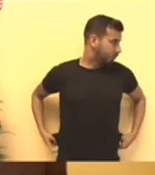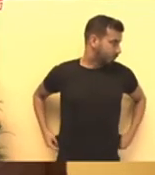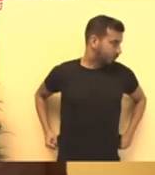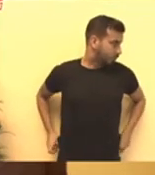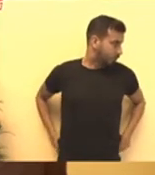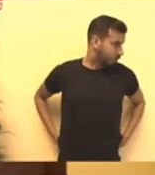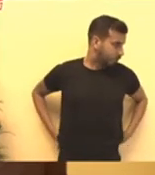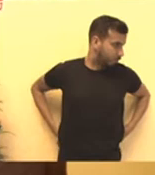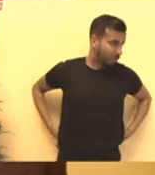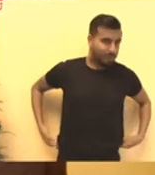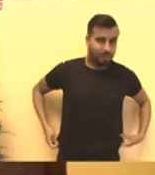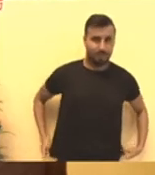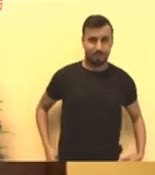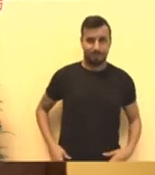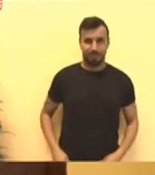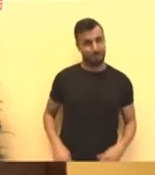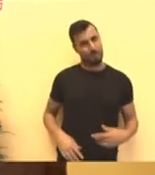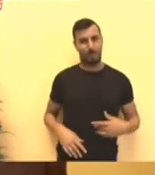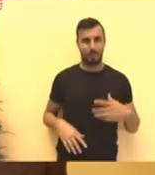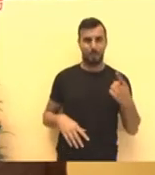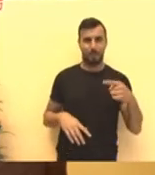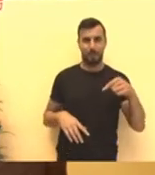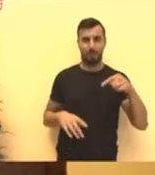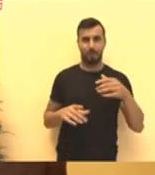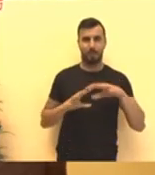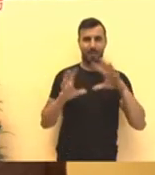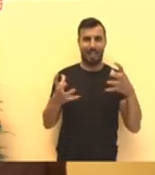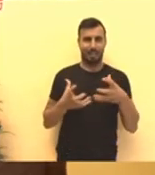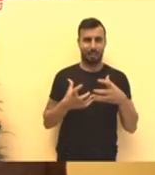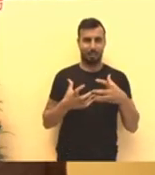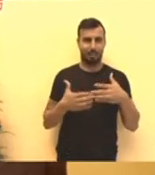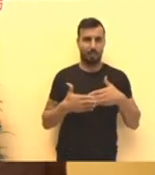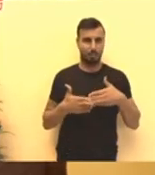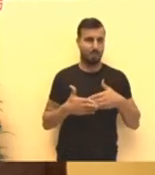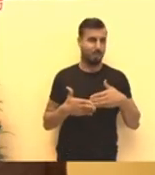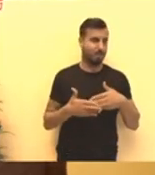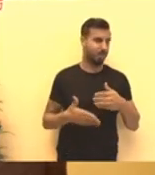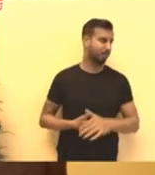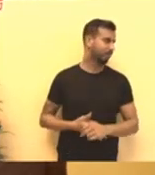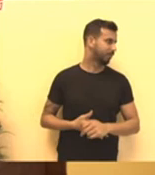Las redes nos están haciendo hoy trastadas.